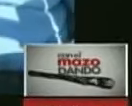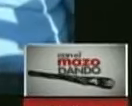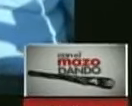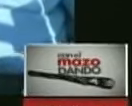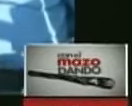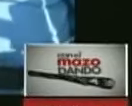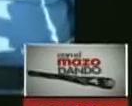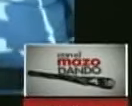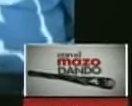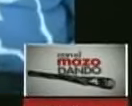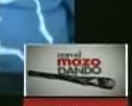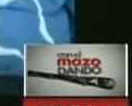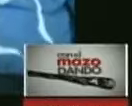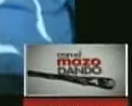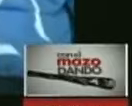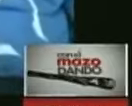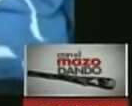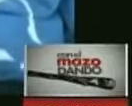las imágenes, mira.